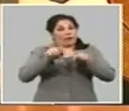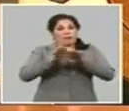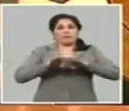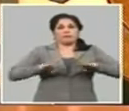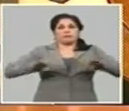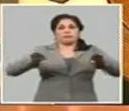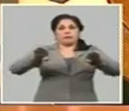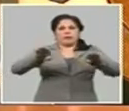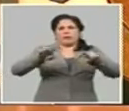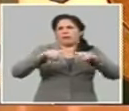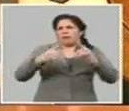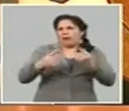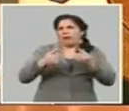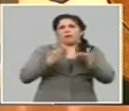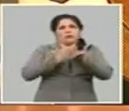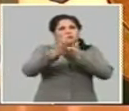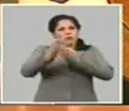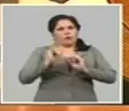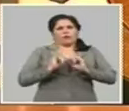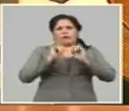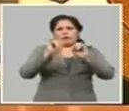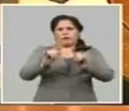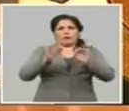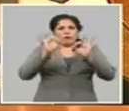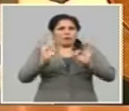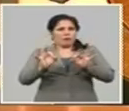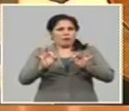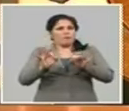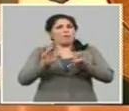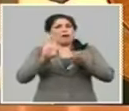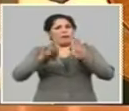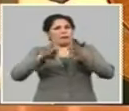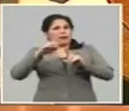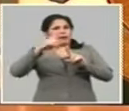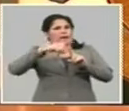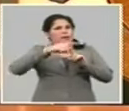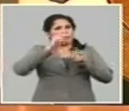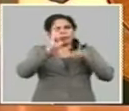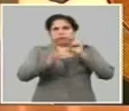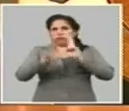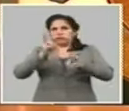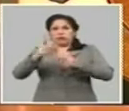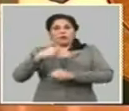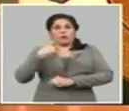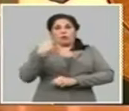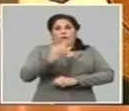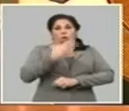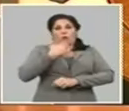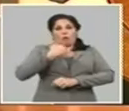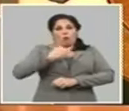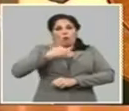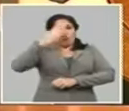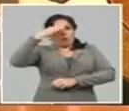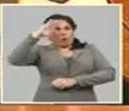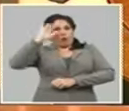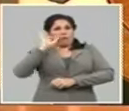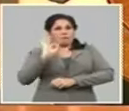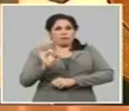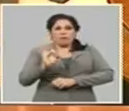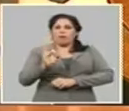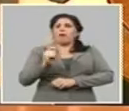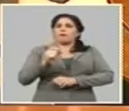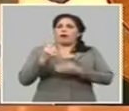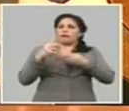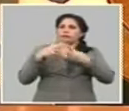mesa redonda para continuar informando de esas acciones y de la manera en que nuestro país enfrenta esta